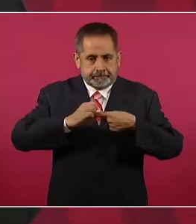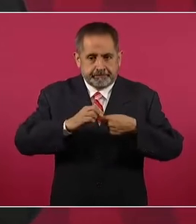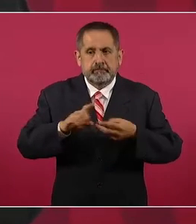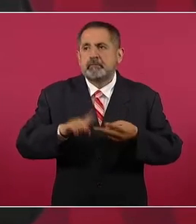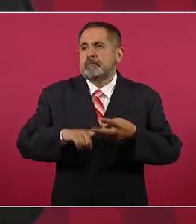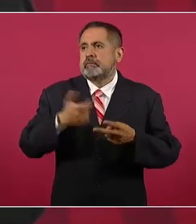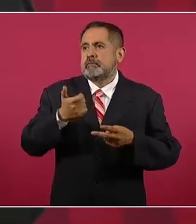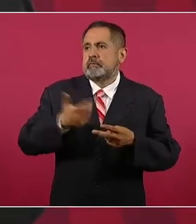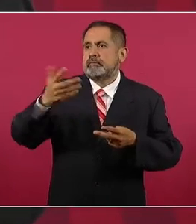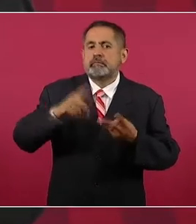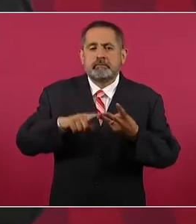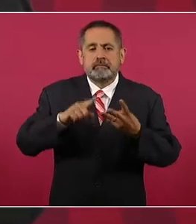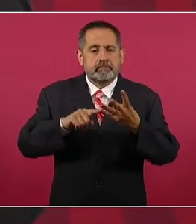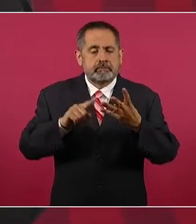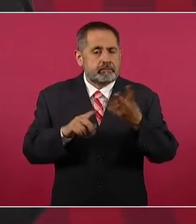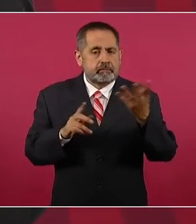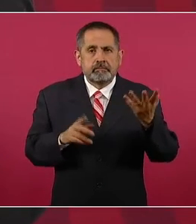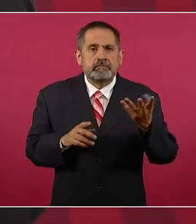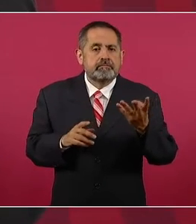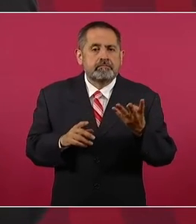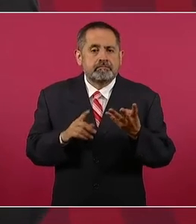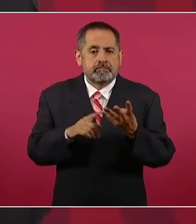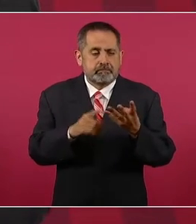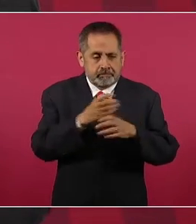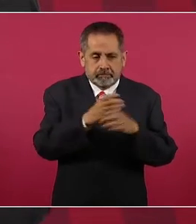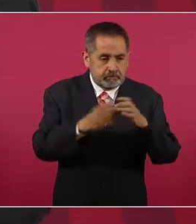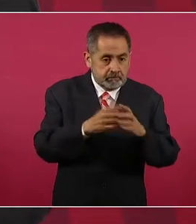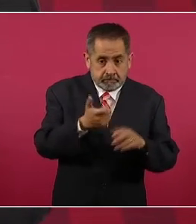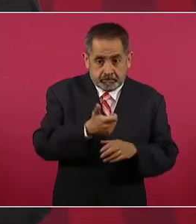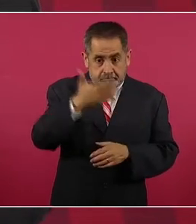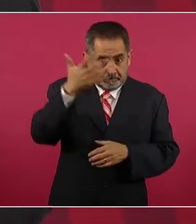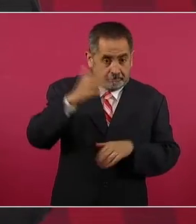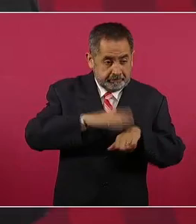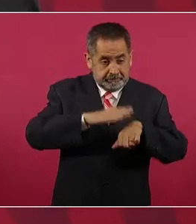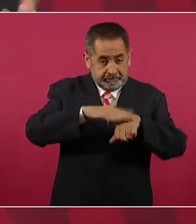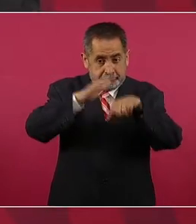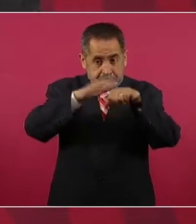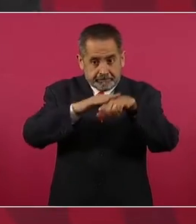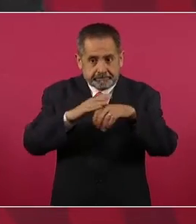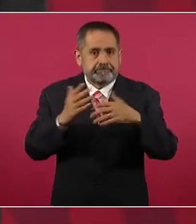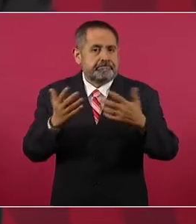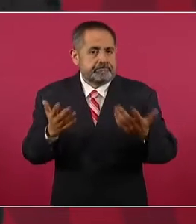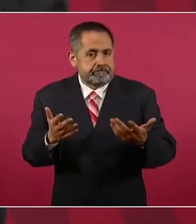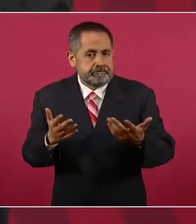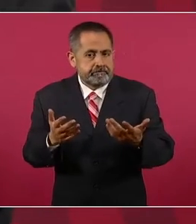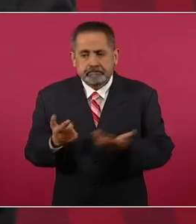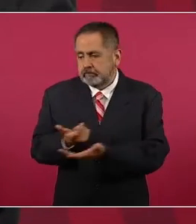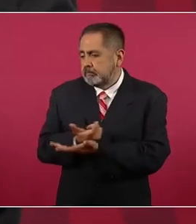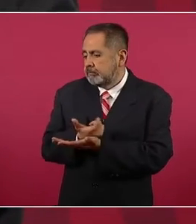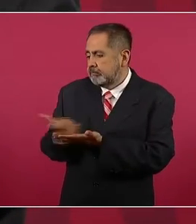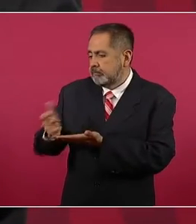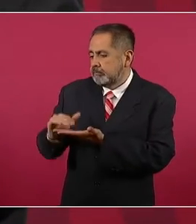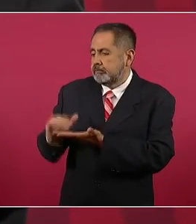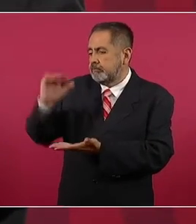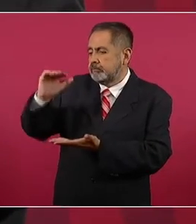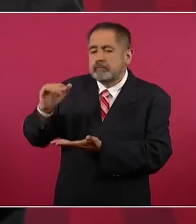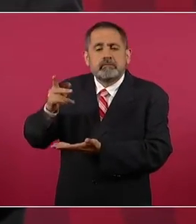precio de los alimentos, pues aunque aumente el salario,